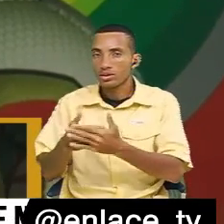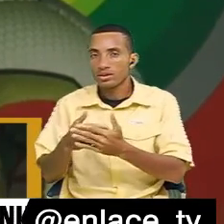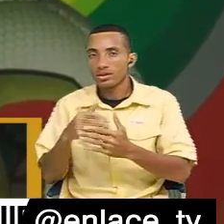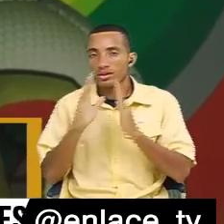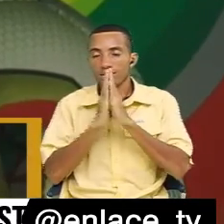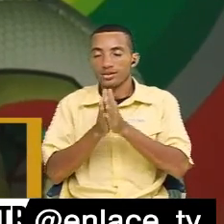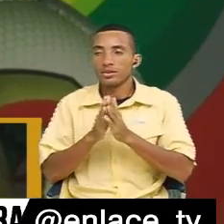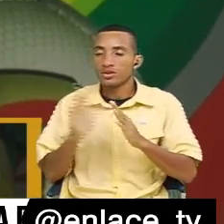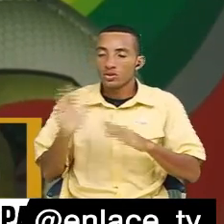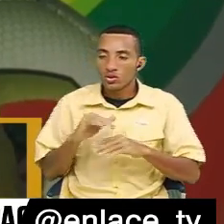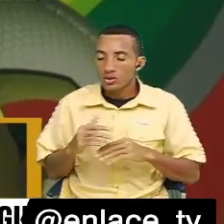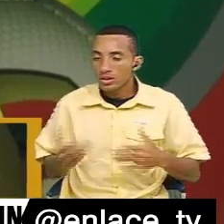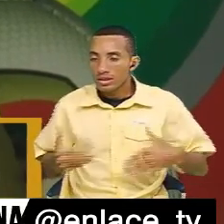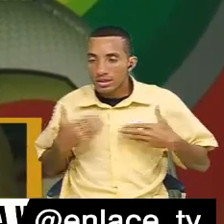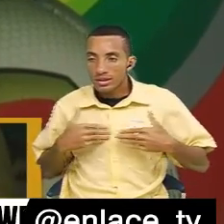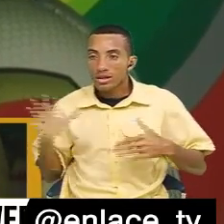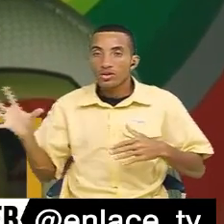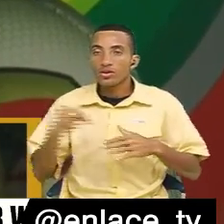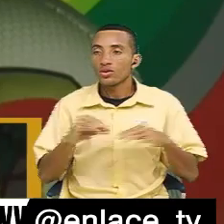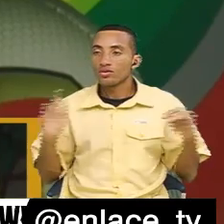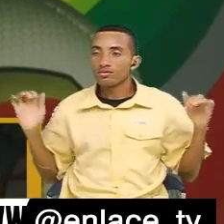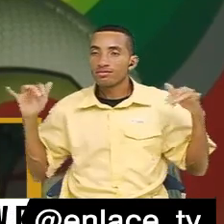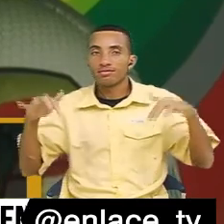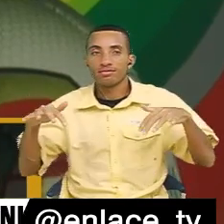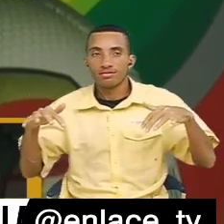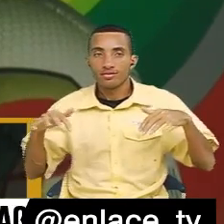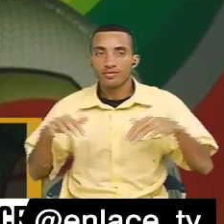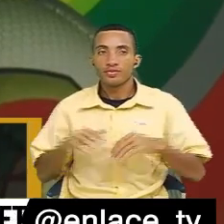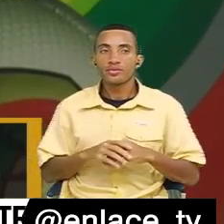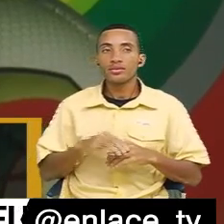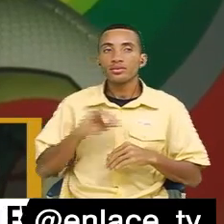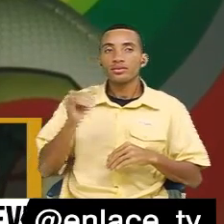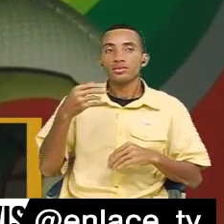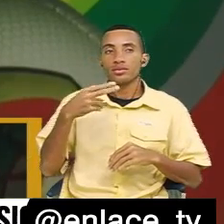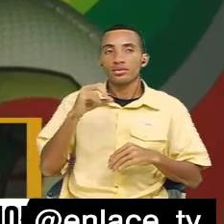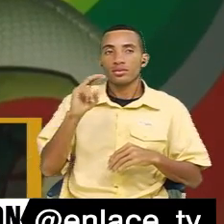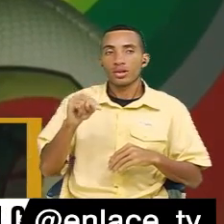ansiosos, al igual que la afición. Tenemos a John, está